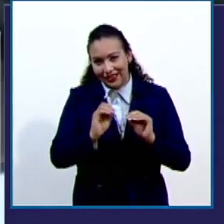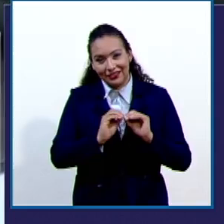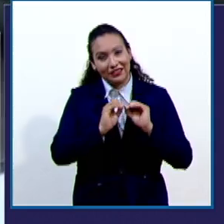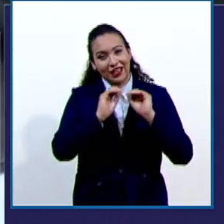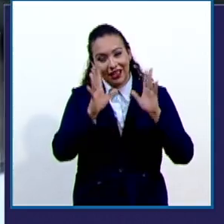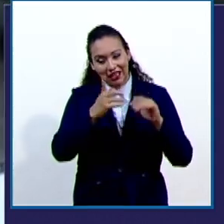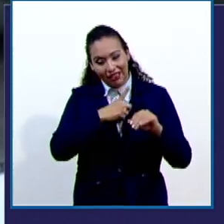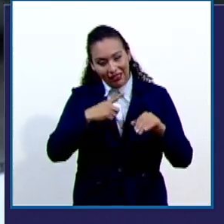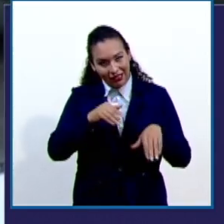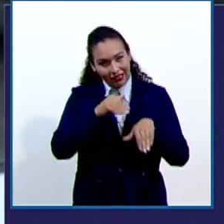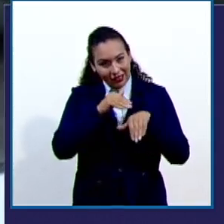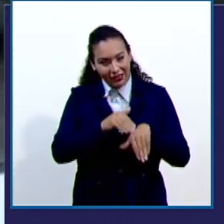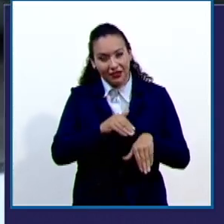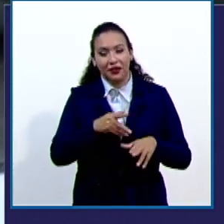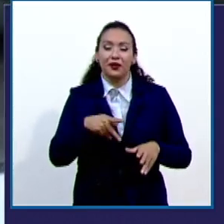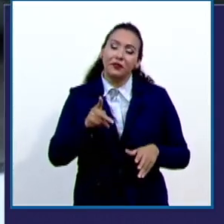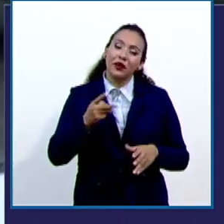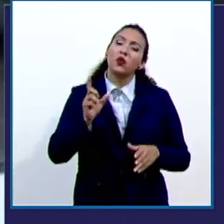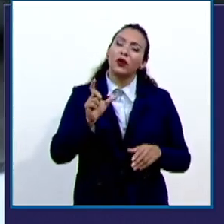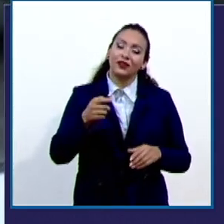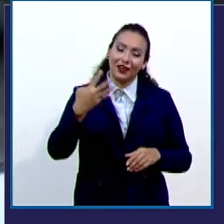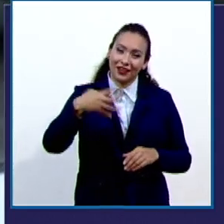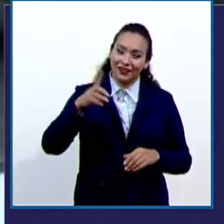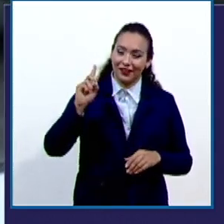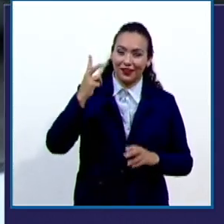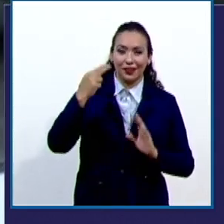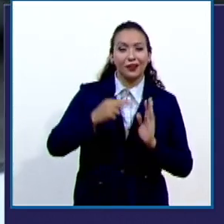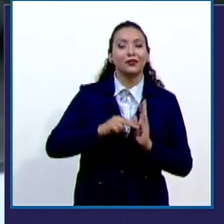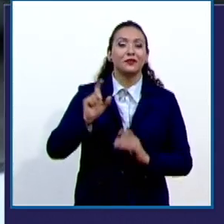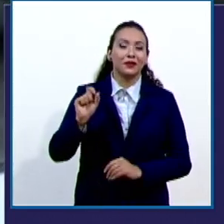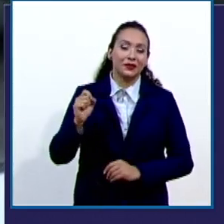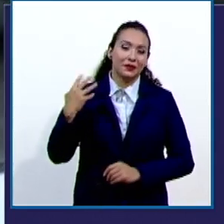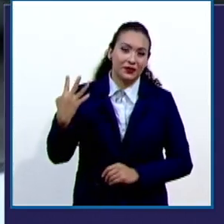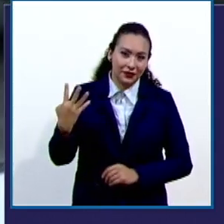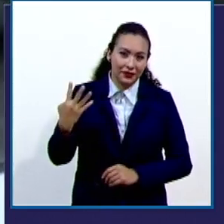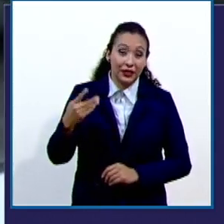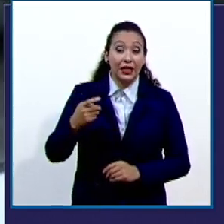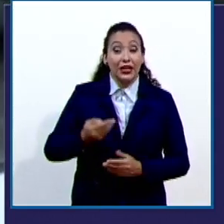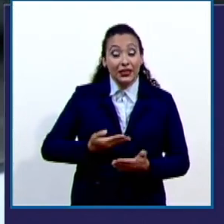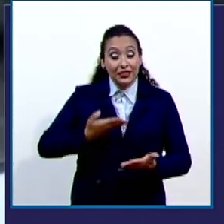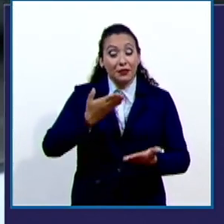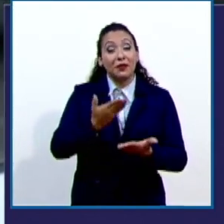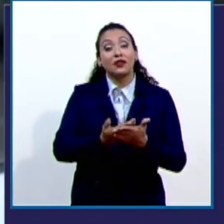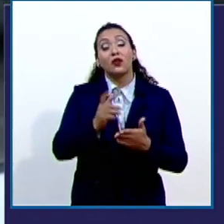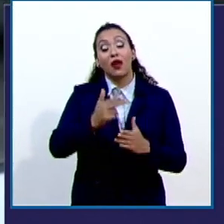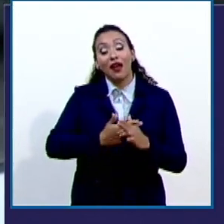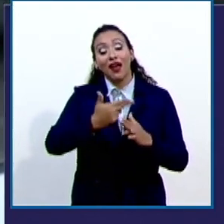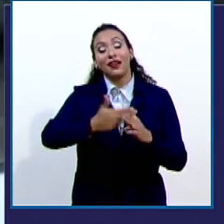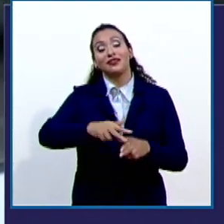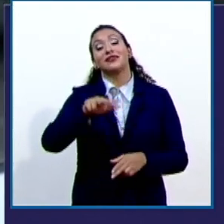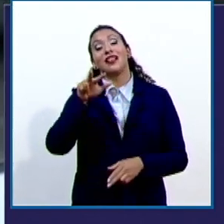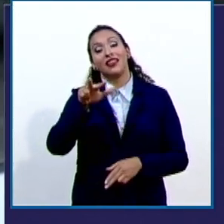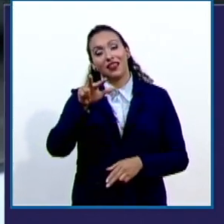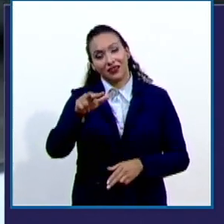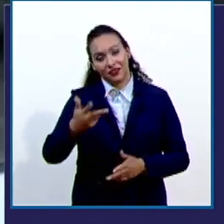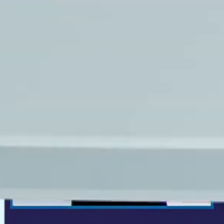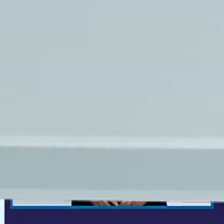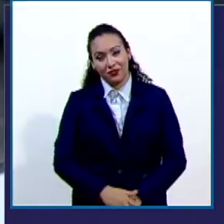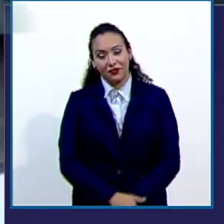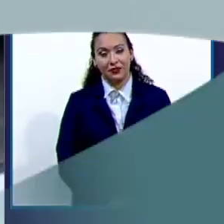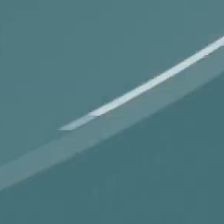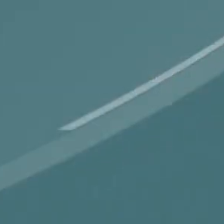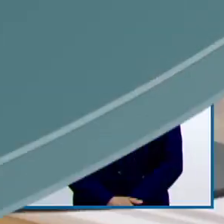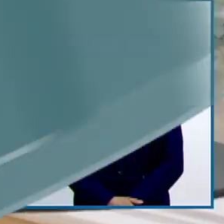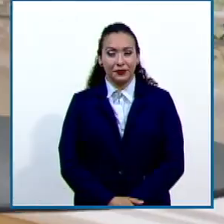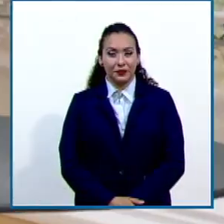aquella instancia a la parte actora ocurrió el 14 de diciembre de 2024 y presentaron sus demandas hasta el 18 siguiente.